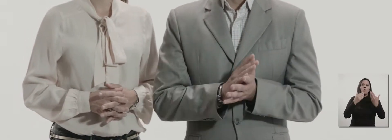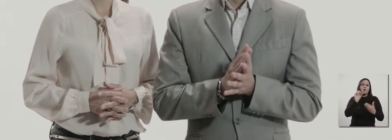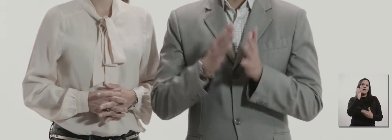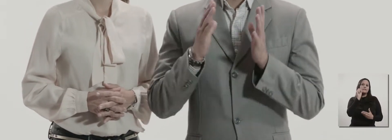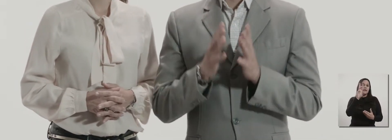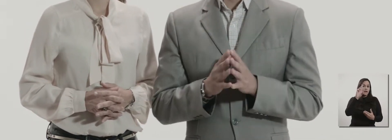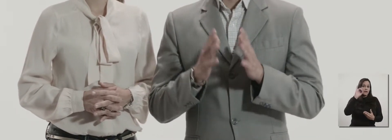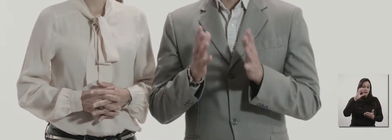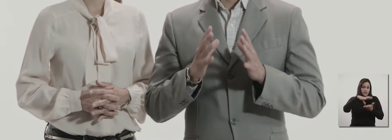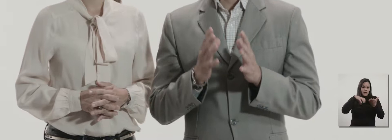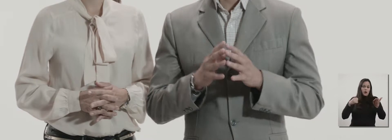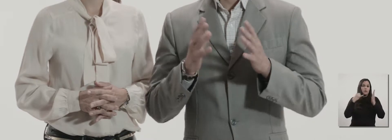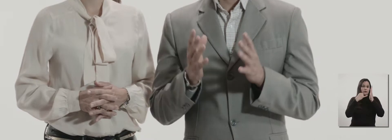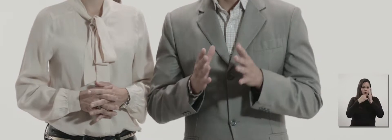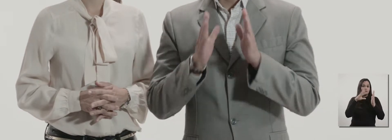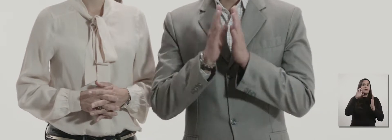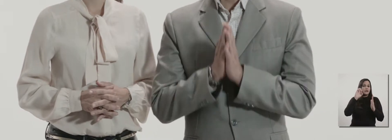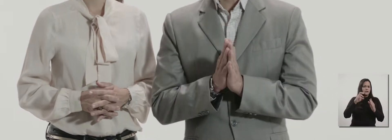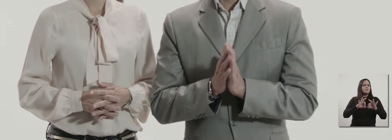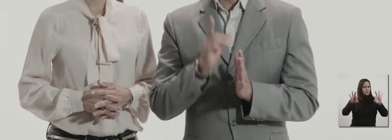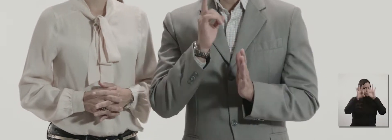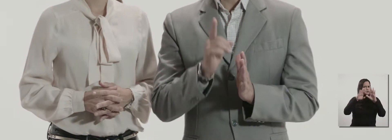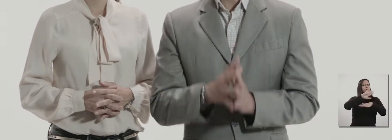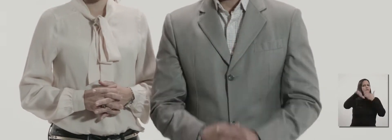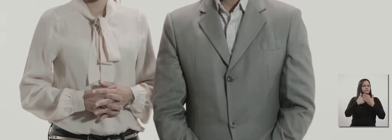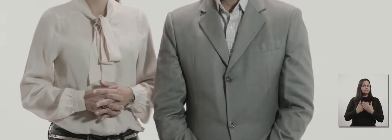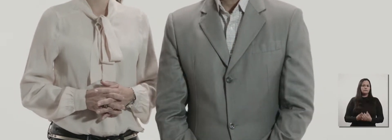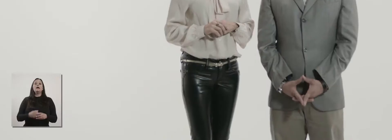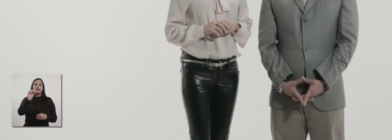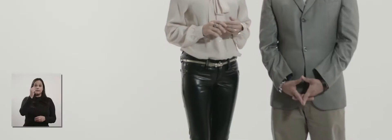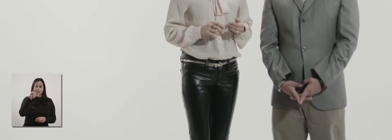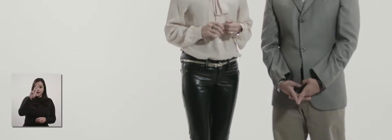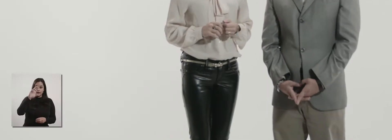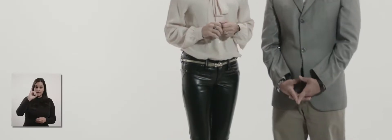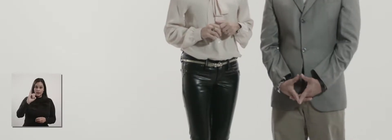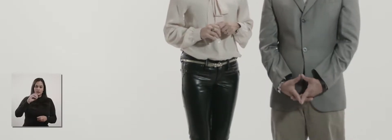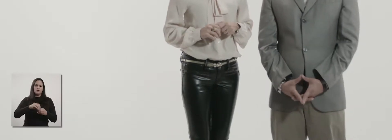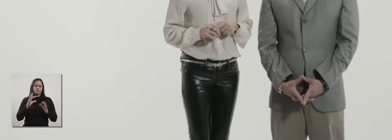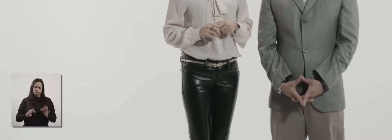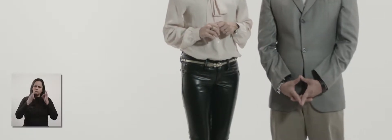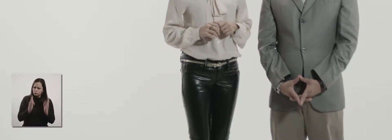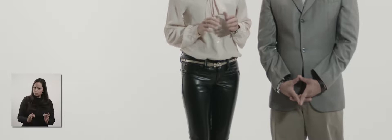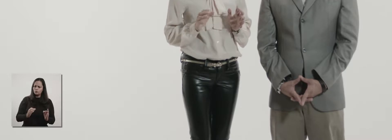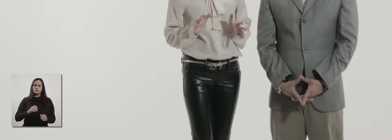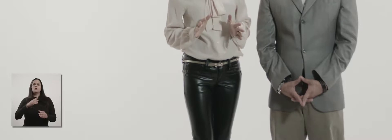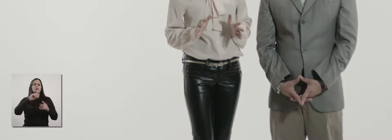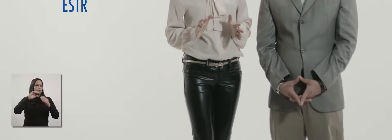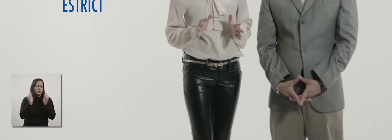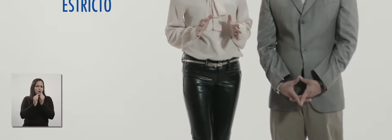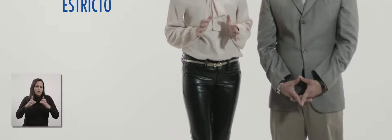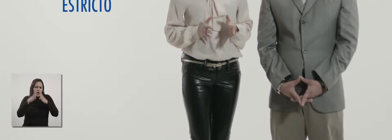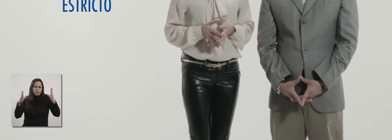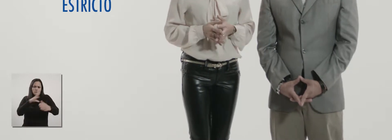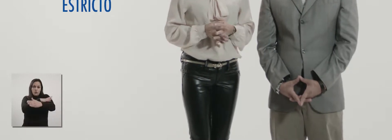la forma en que el SRI recauda el impuesto a la renta nos importa y compete a todos. Por último, el SRI en su trato justo pero estricto con